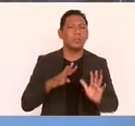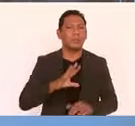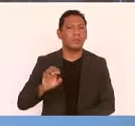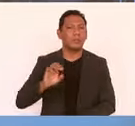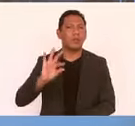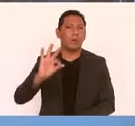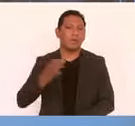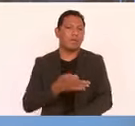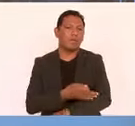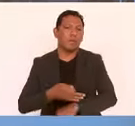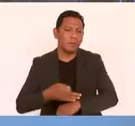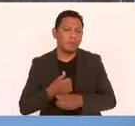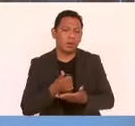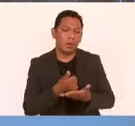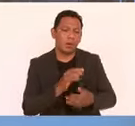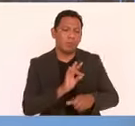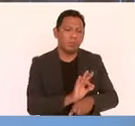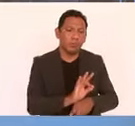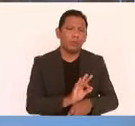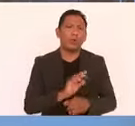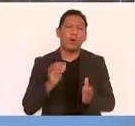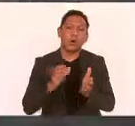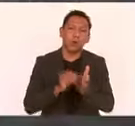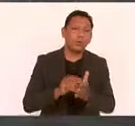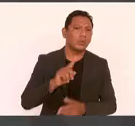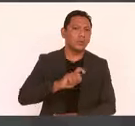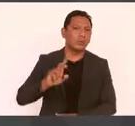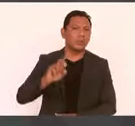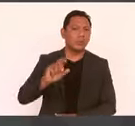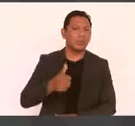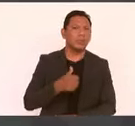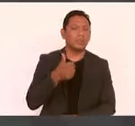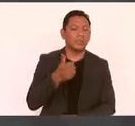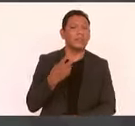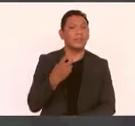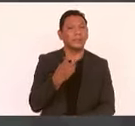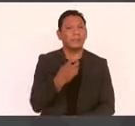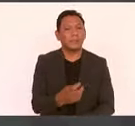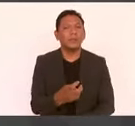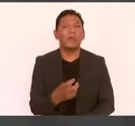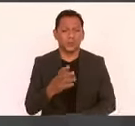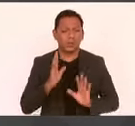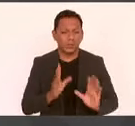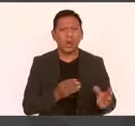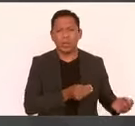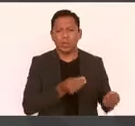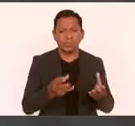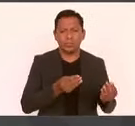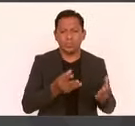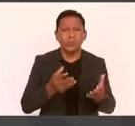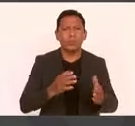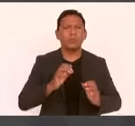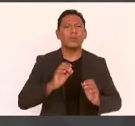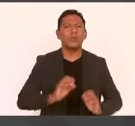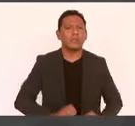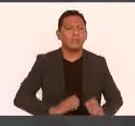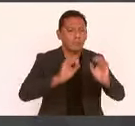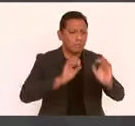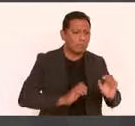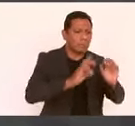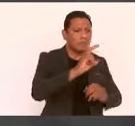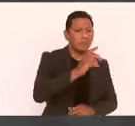familias beneficiadas, y estamos en 136, de las cuales han sido entregadas 30 edificios y los demás ya están